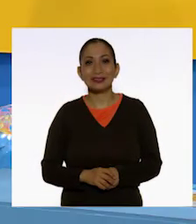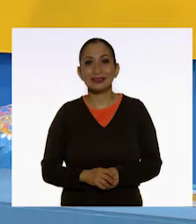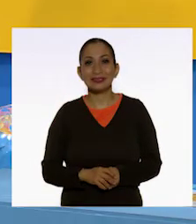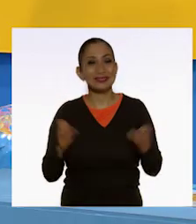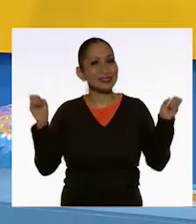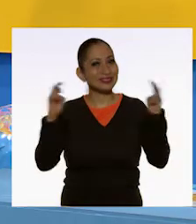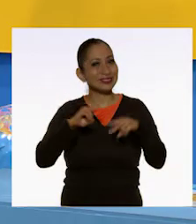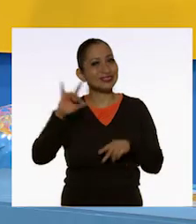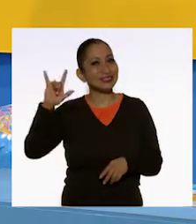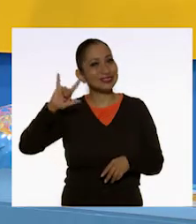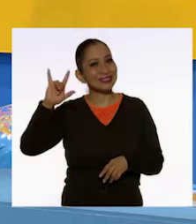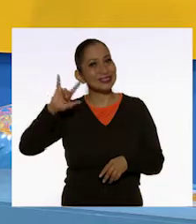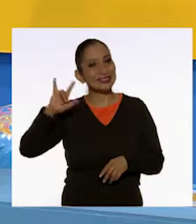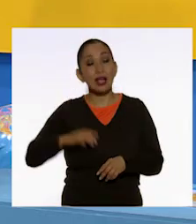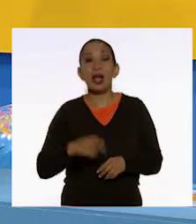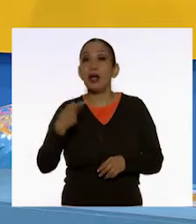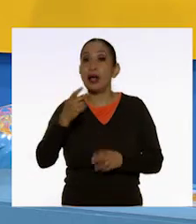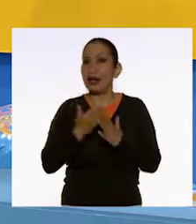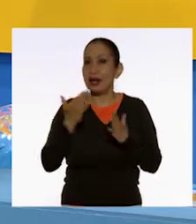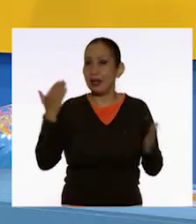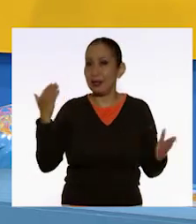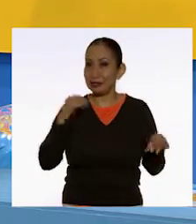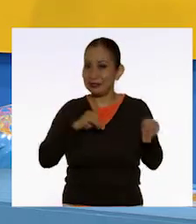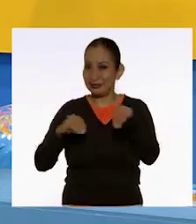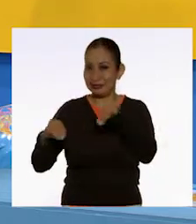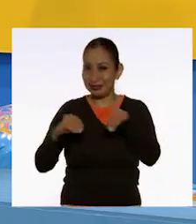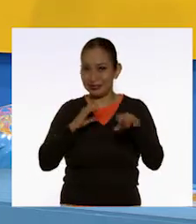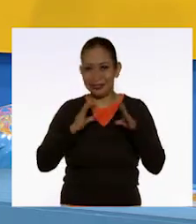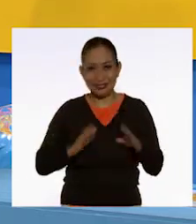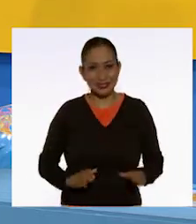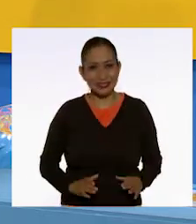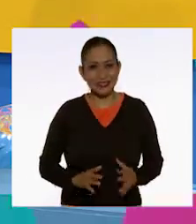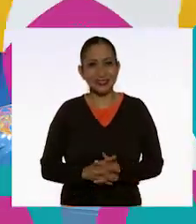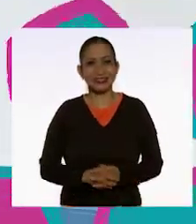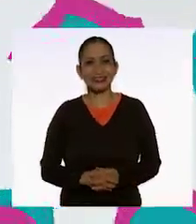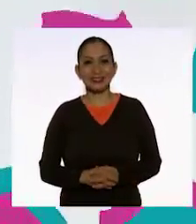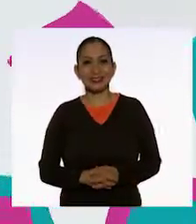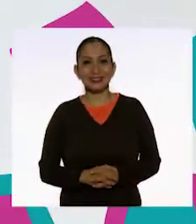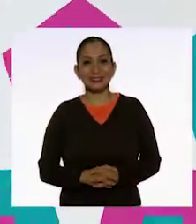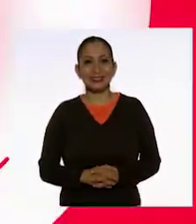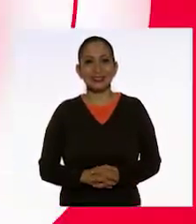Nos vemos. Hasta la próxima. Pero antes, a movernos un poco.